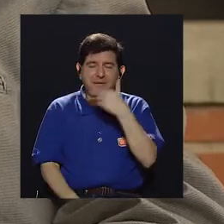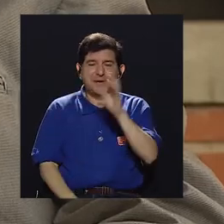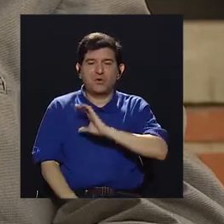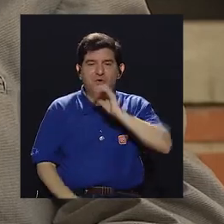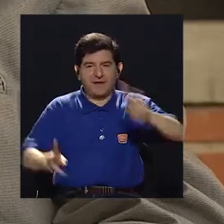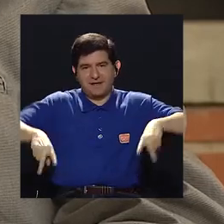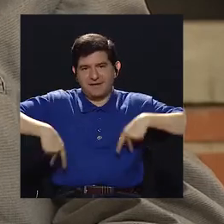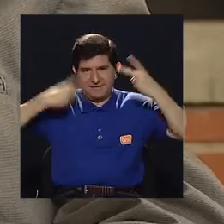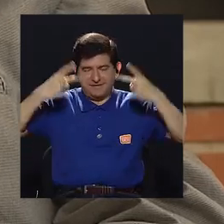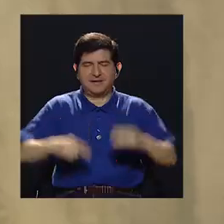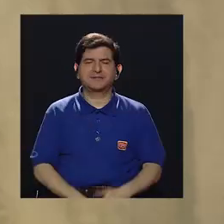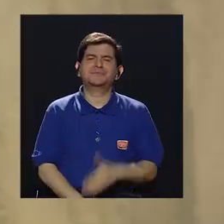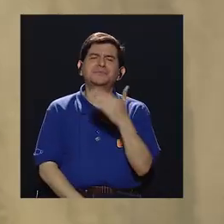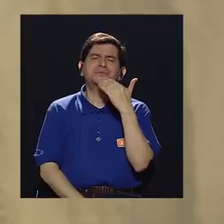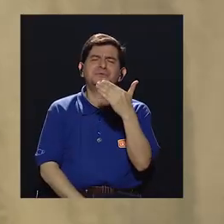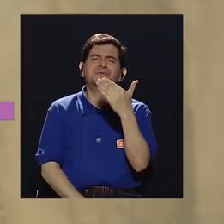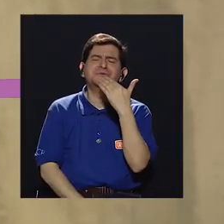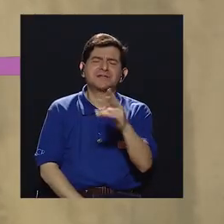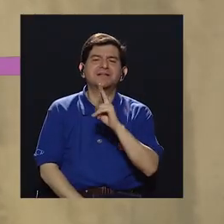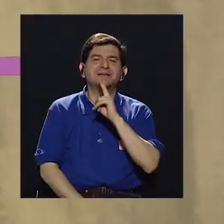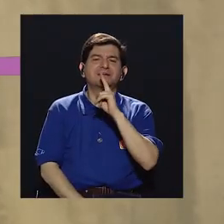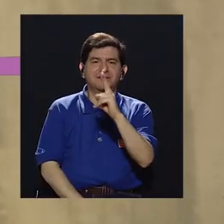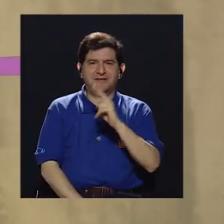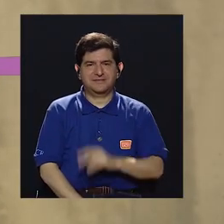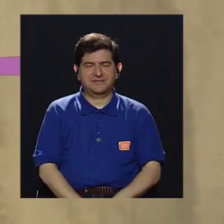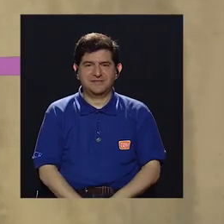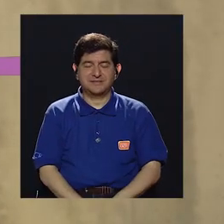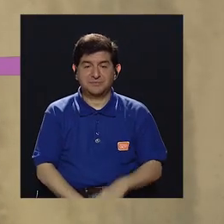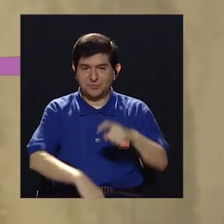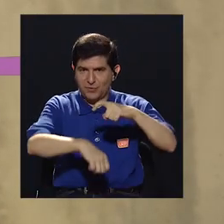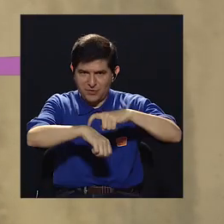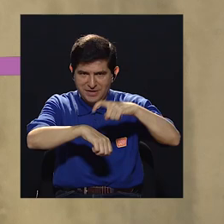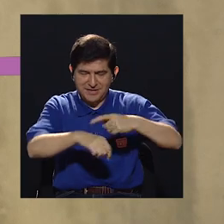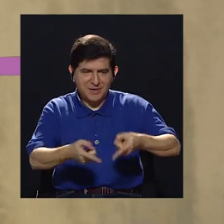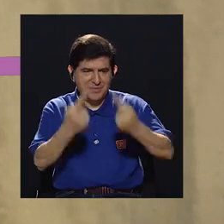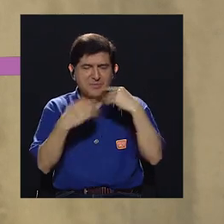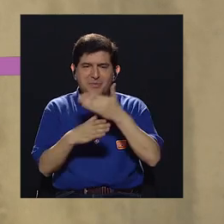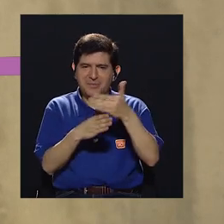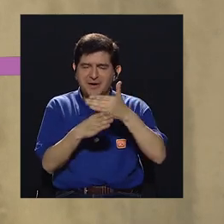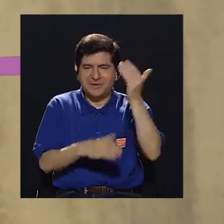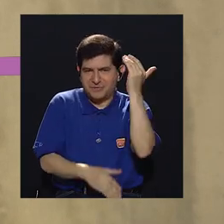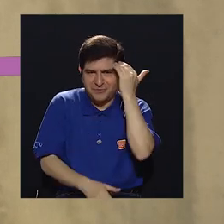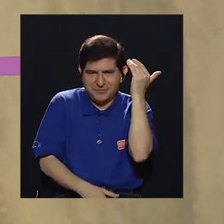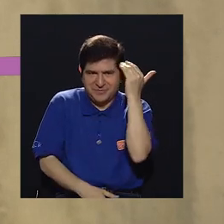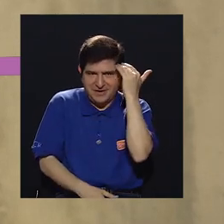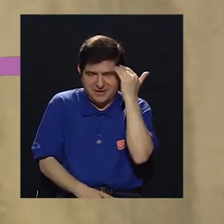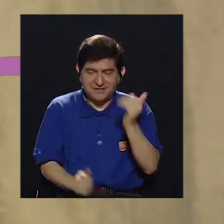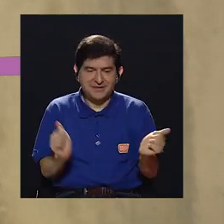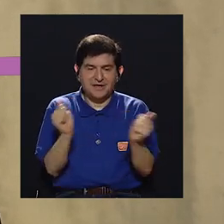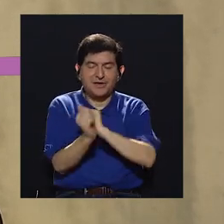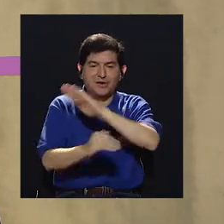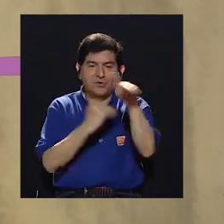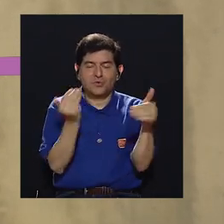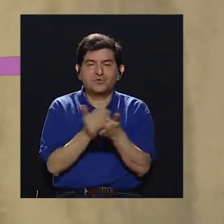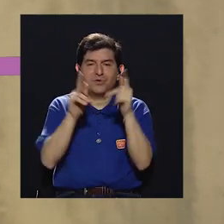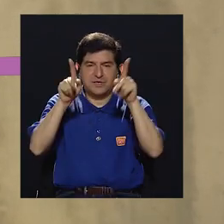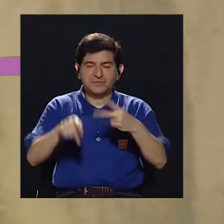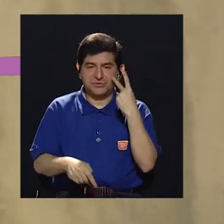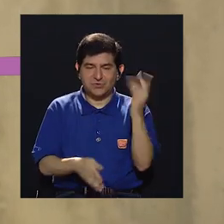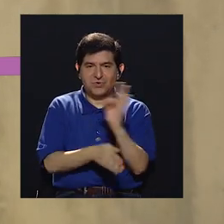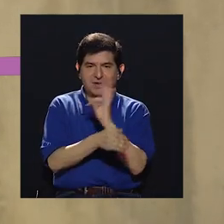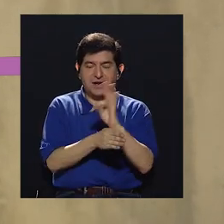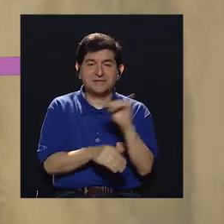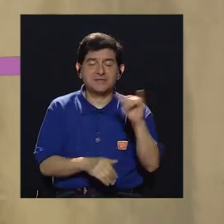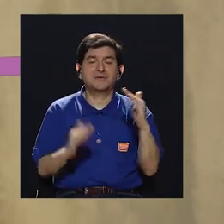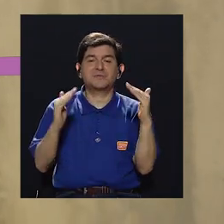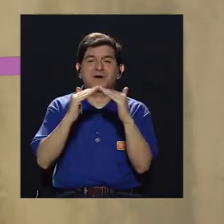hacer que tenga una mejor calidad de vida. Doctor, muchísimas gracias de verdad por haber sacado este ratito y compartir su conocimiento con todos los televidentes y